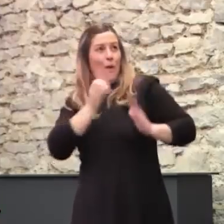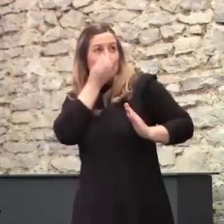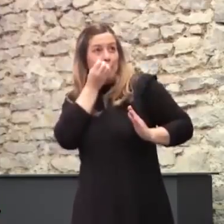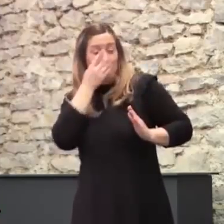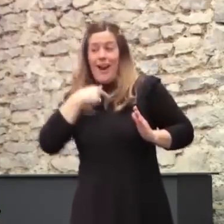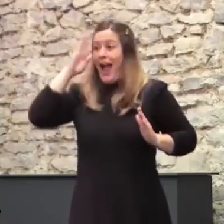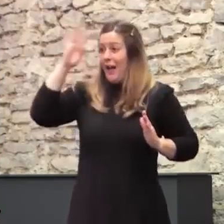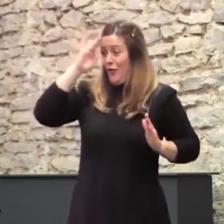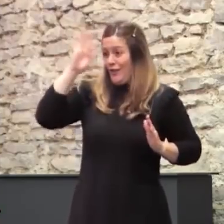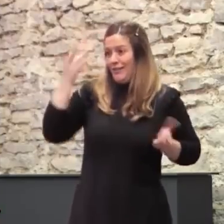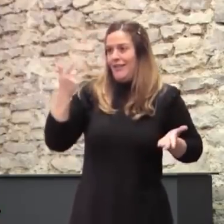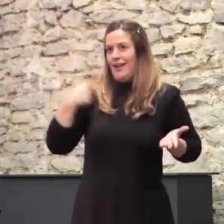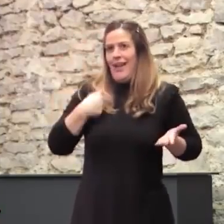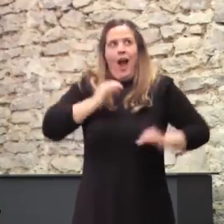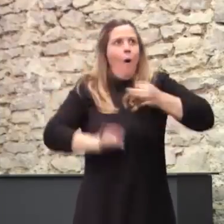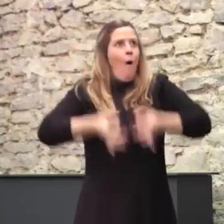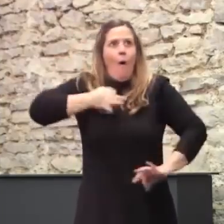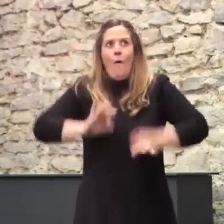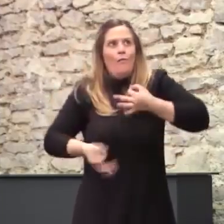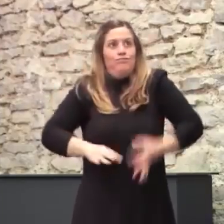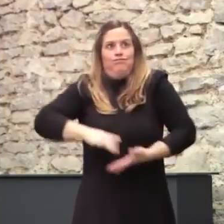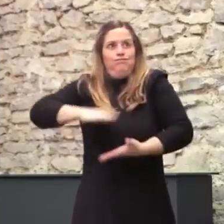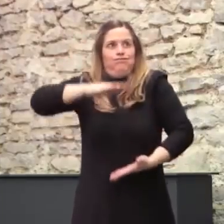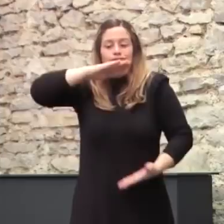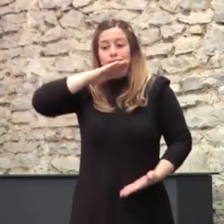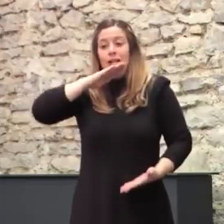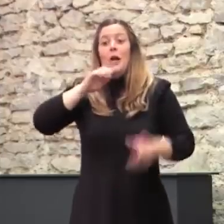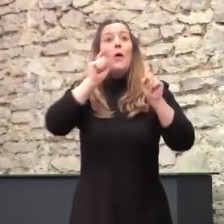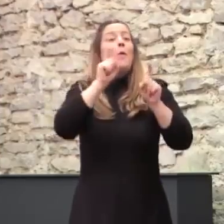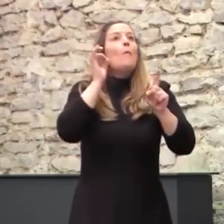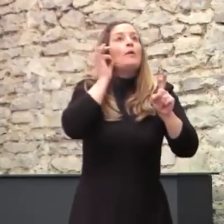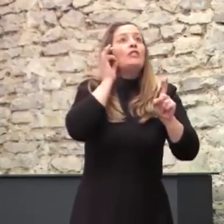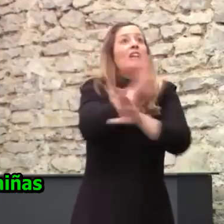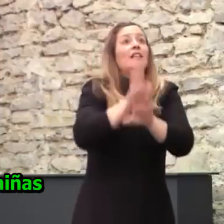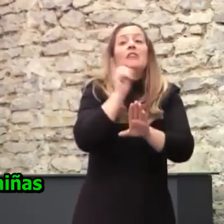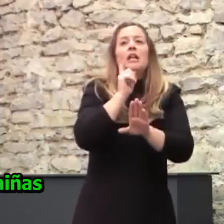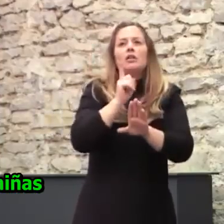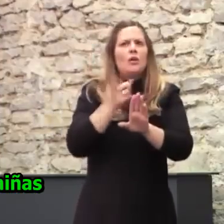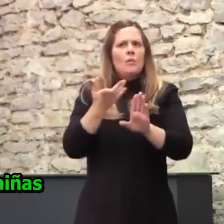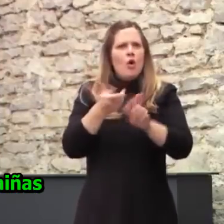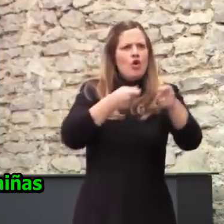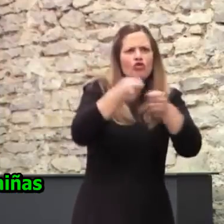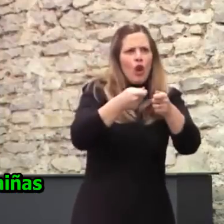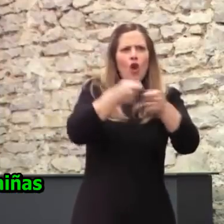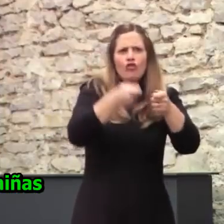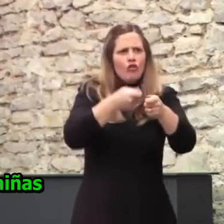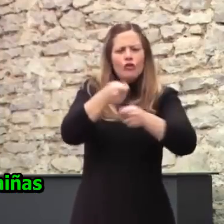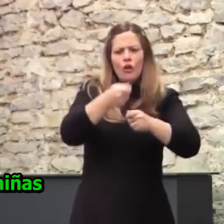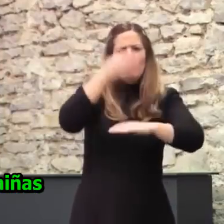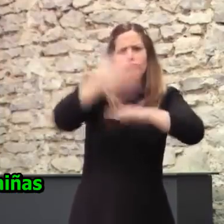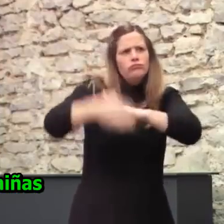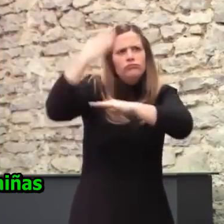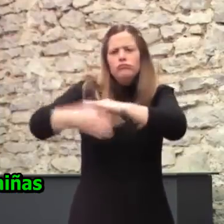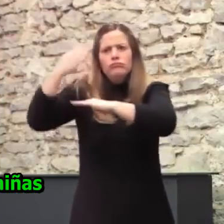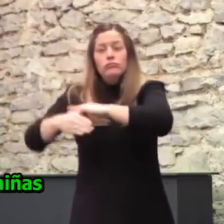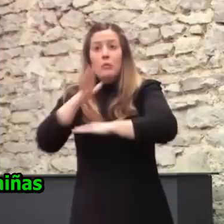y la adolescencia se te alteran todas las hormonas, las profesoras solo podían reprimir y reprimir y reprimir, porque claro, ¿cómo controlas a 40